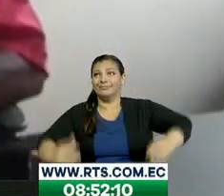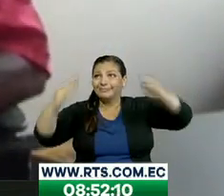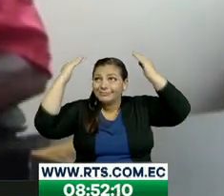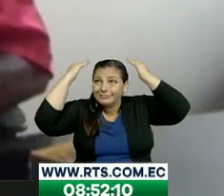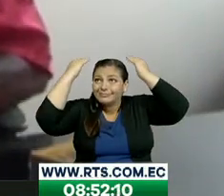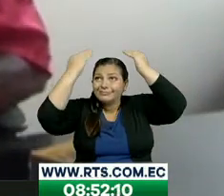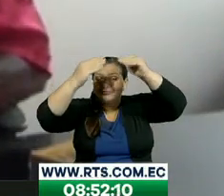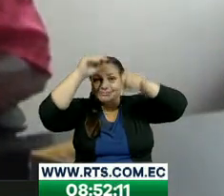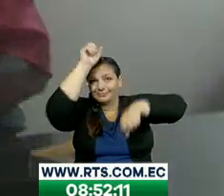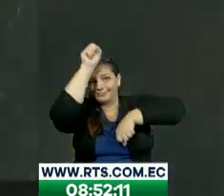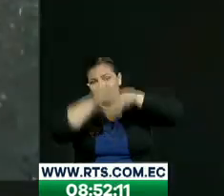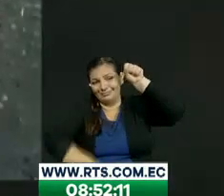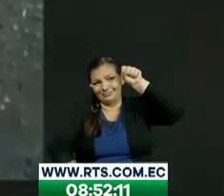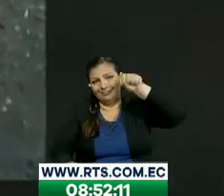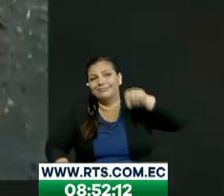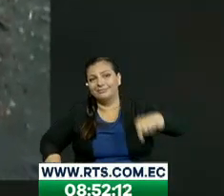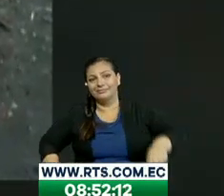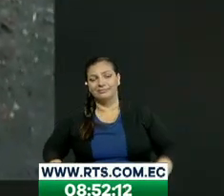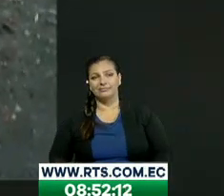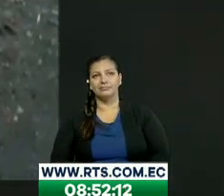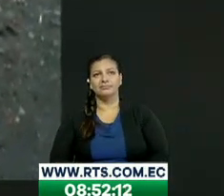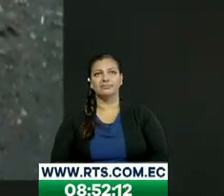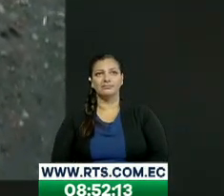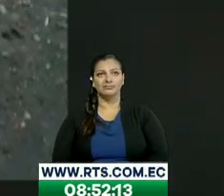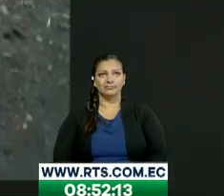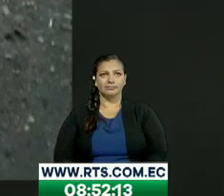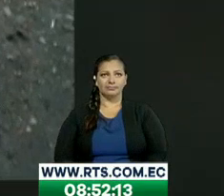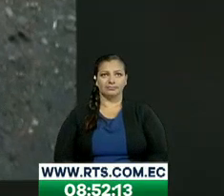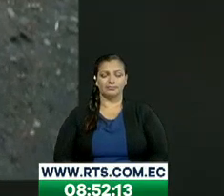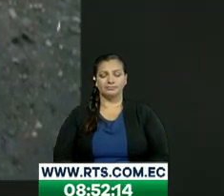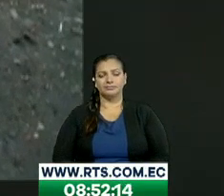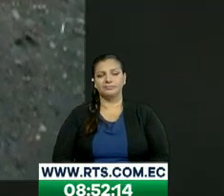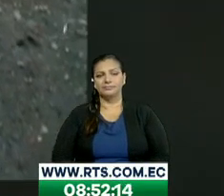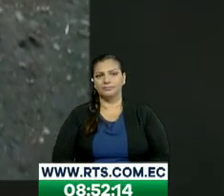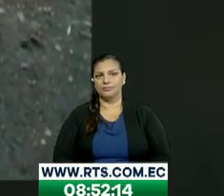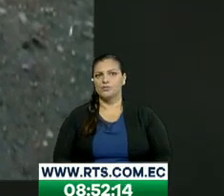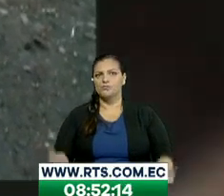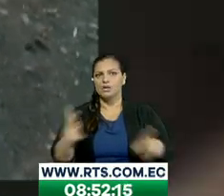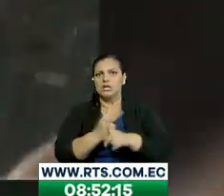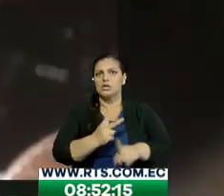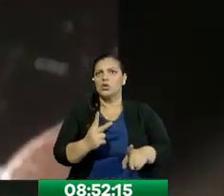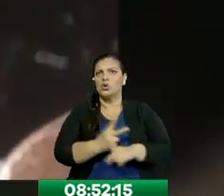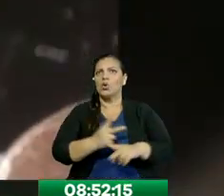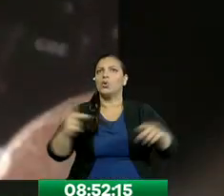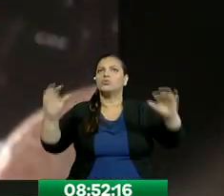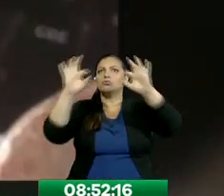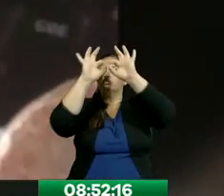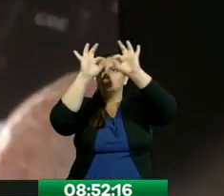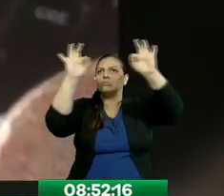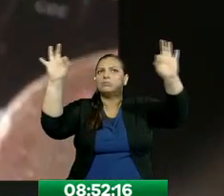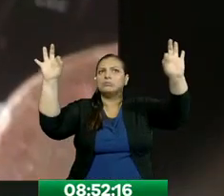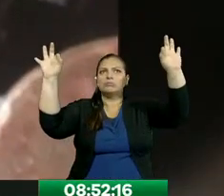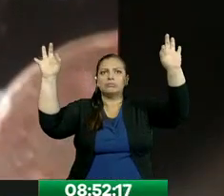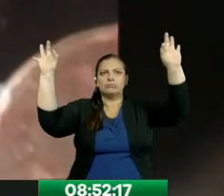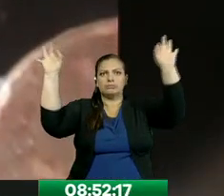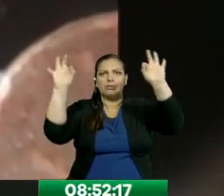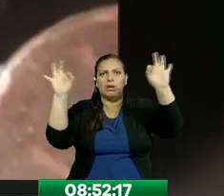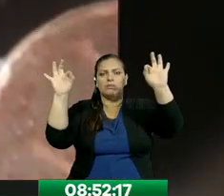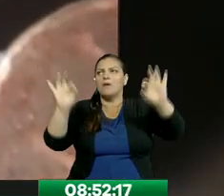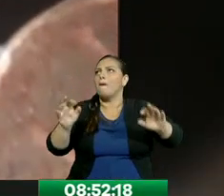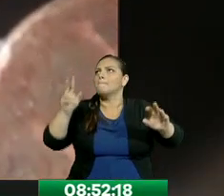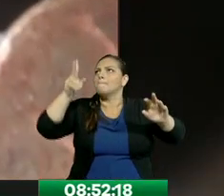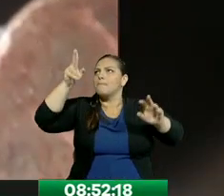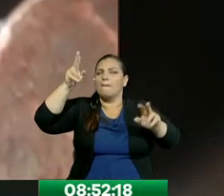totalmente el techo de la vivienda. Por el riesgo fue necesario cortar el suministro de energía eléctrica para evitar que las chispas afecten a las casas